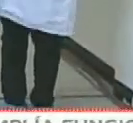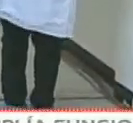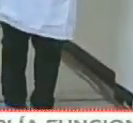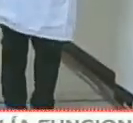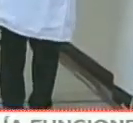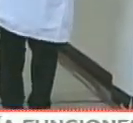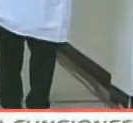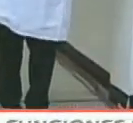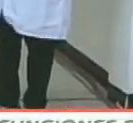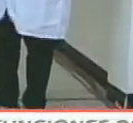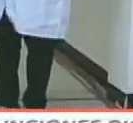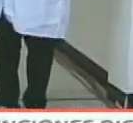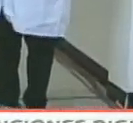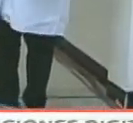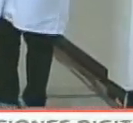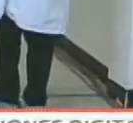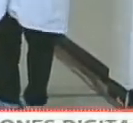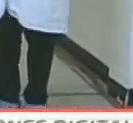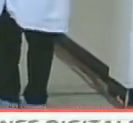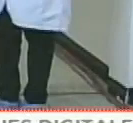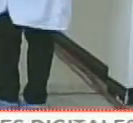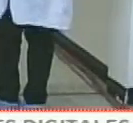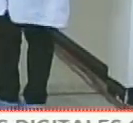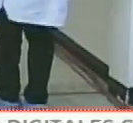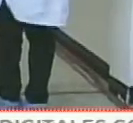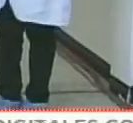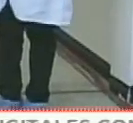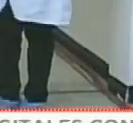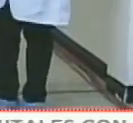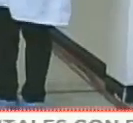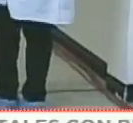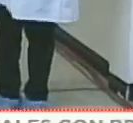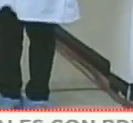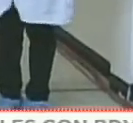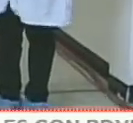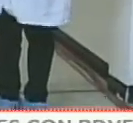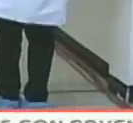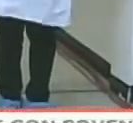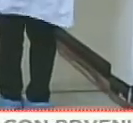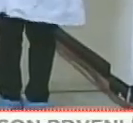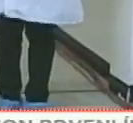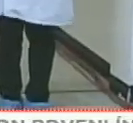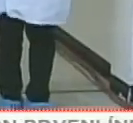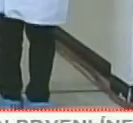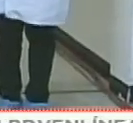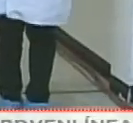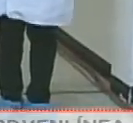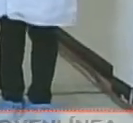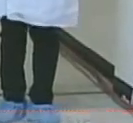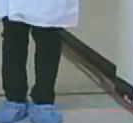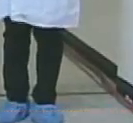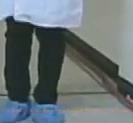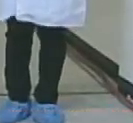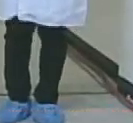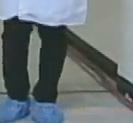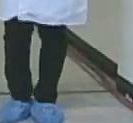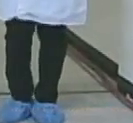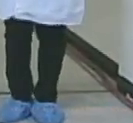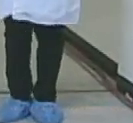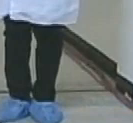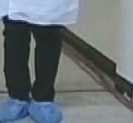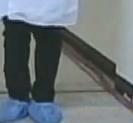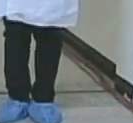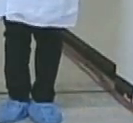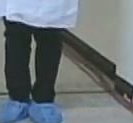Buenas tardes, Venezuela. Hoy día de gobierno. Gobierno para la salud. Gobierno en